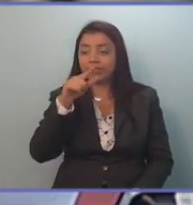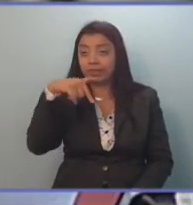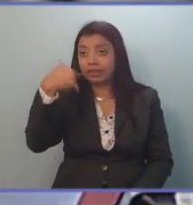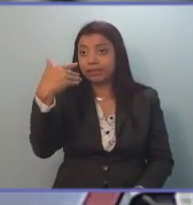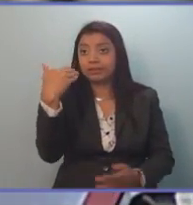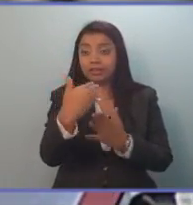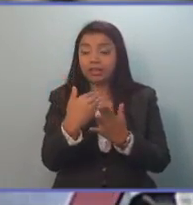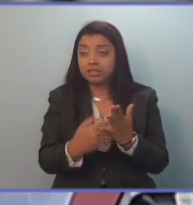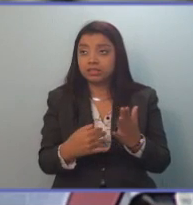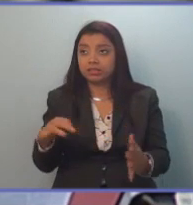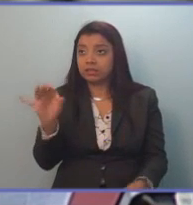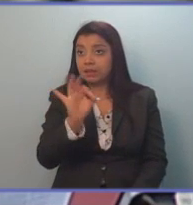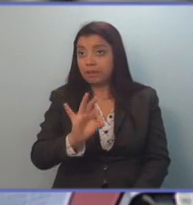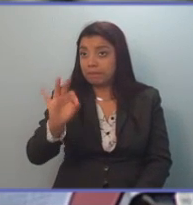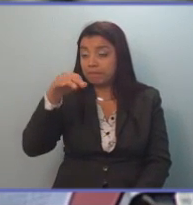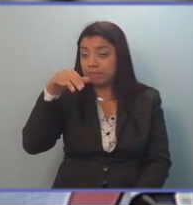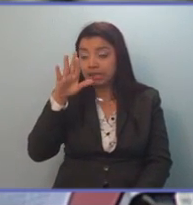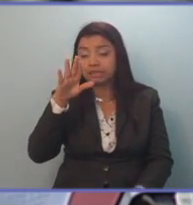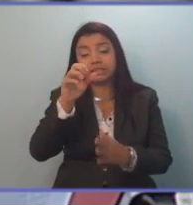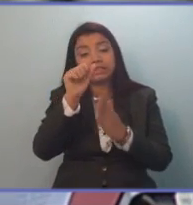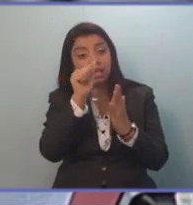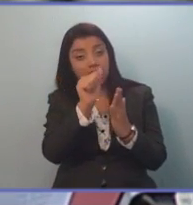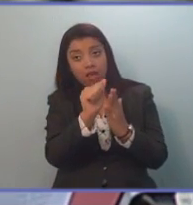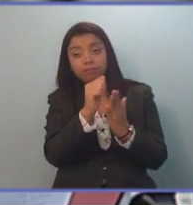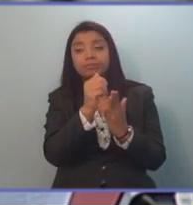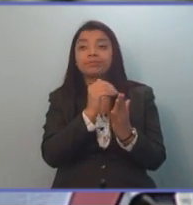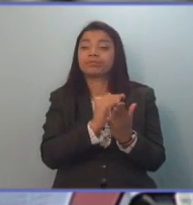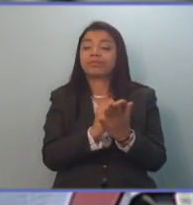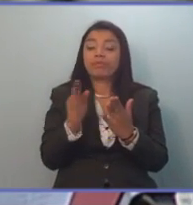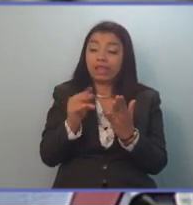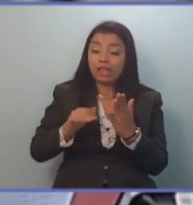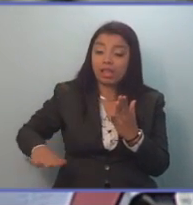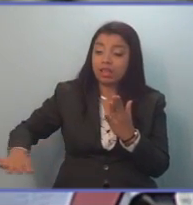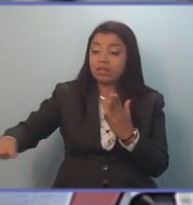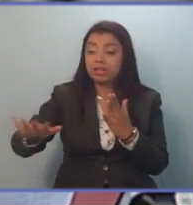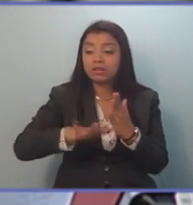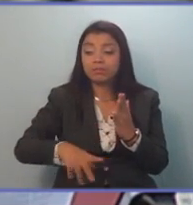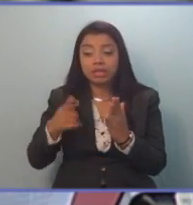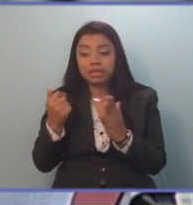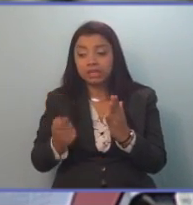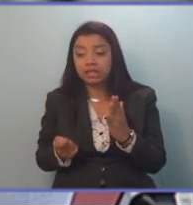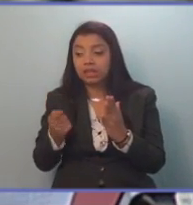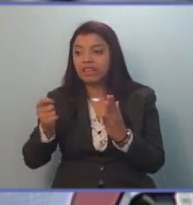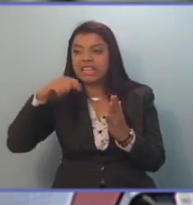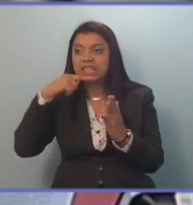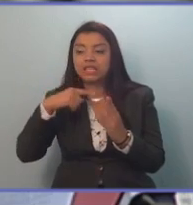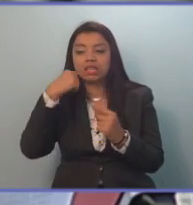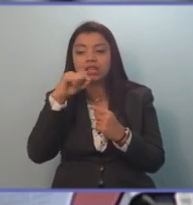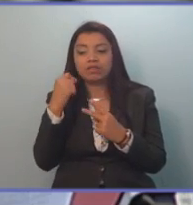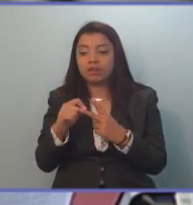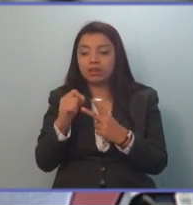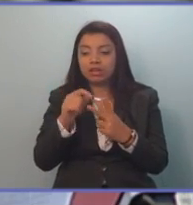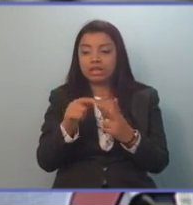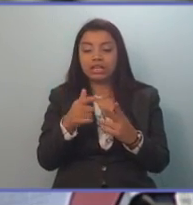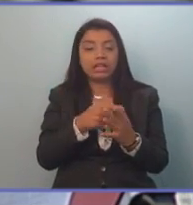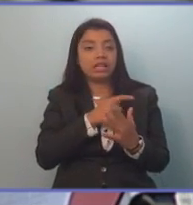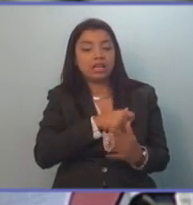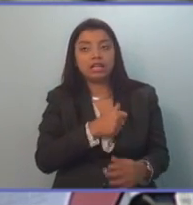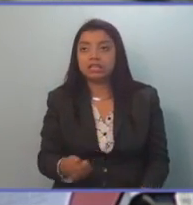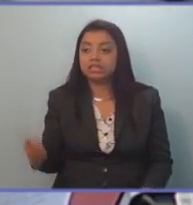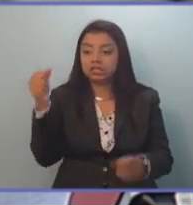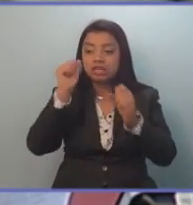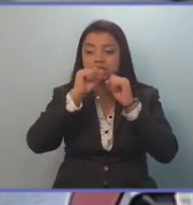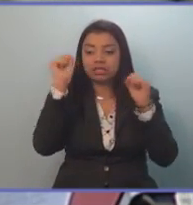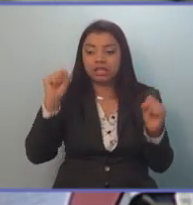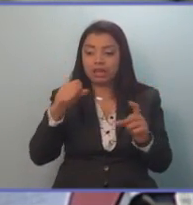A. El bien inmueble deberá ser valorado por peritos inscritos en la Superintendencia